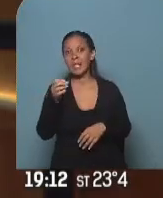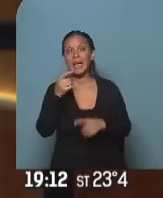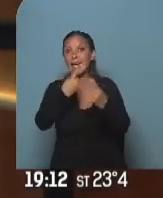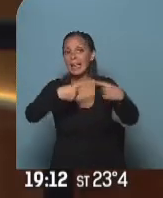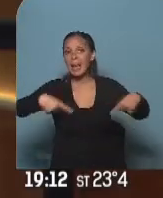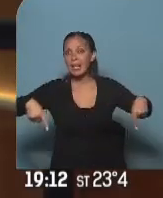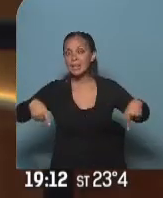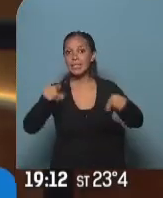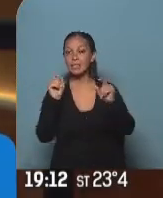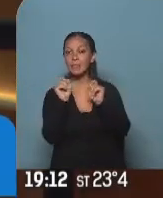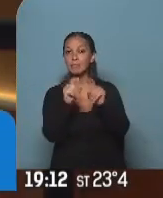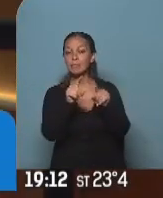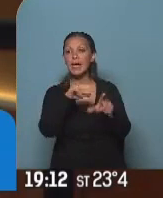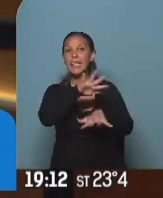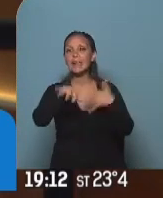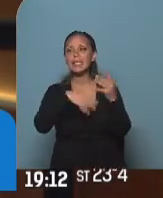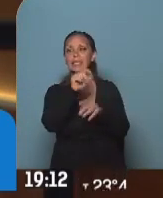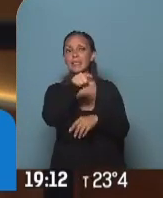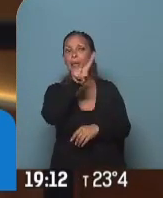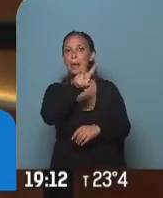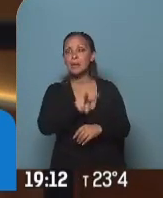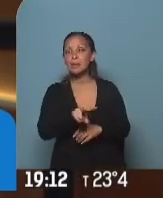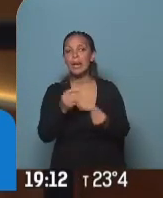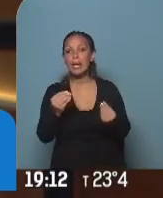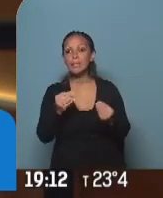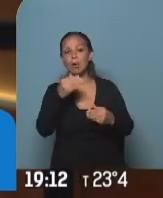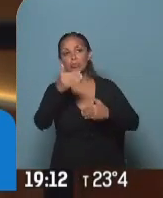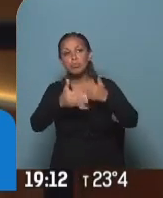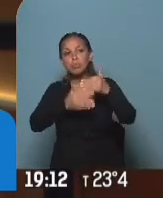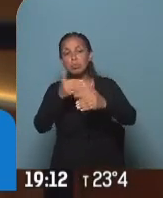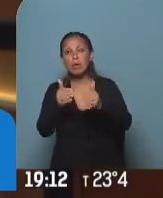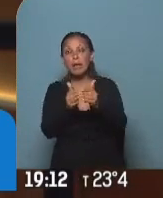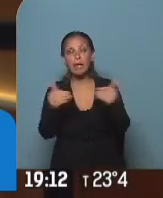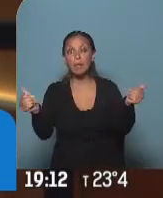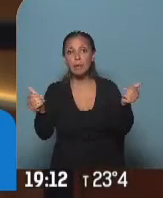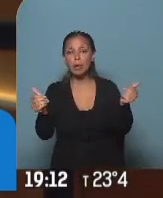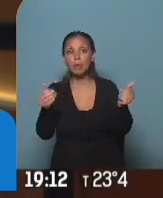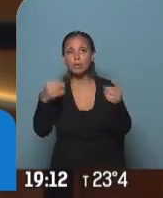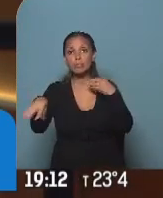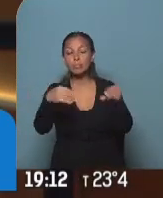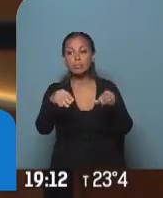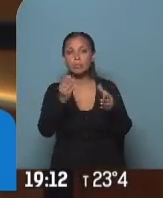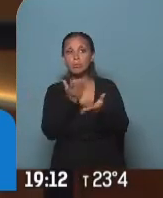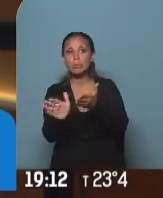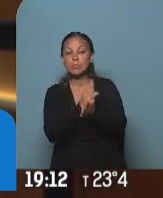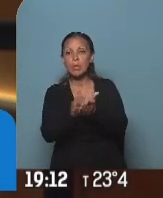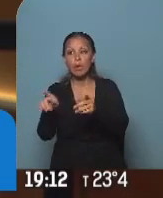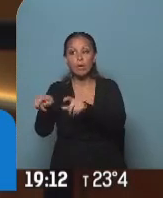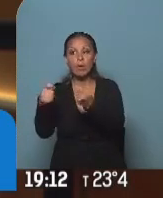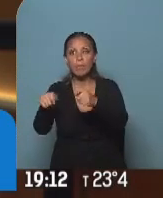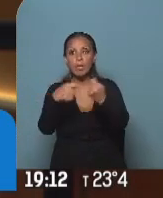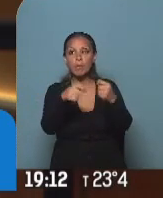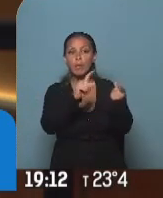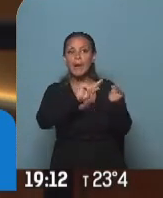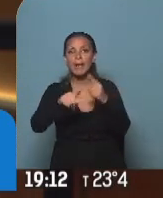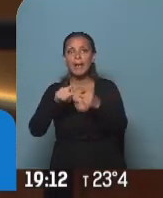venezolana es que hay un proceso acelerado de descomposición de las instituciones políticas, económicas